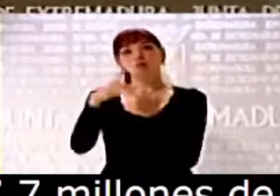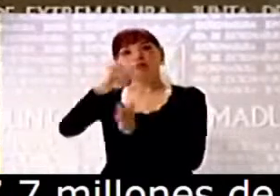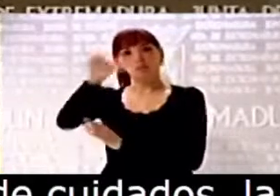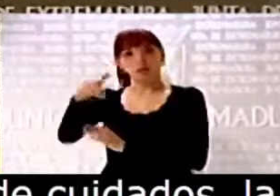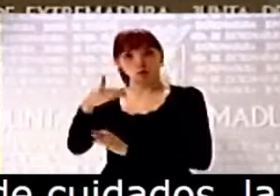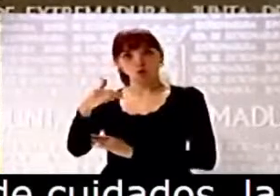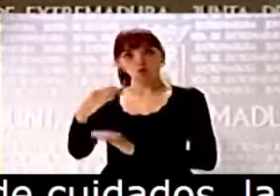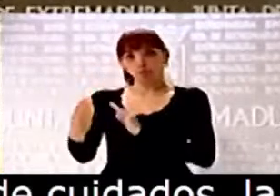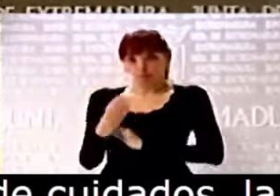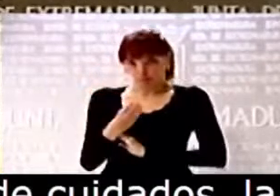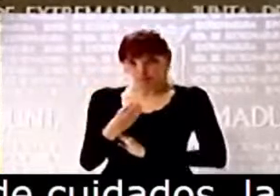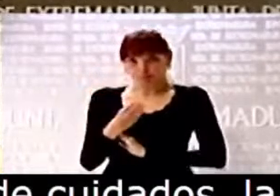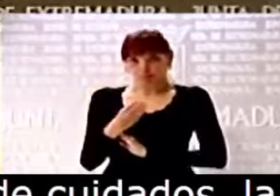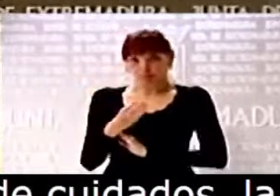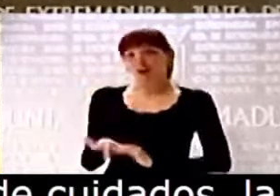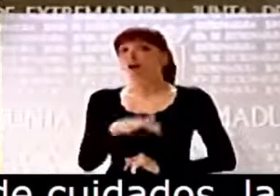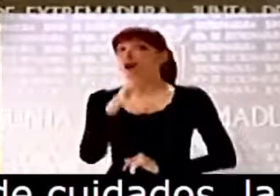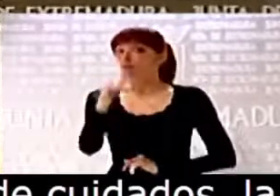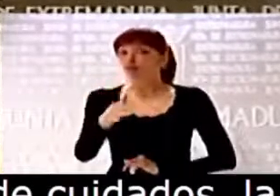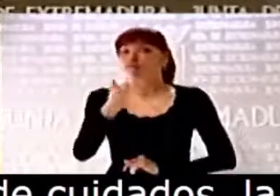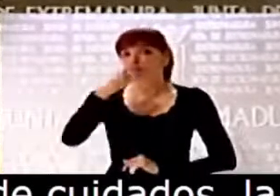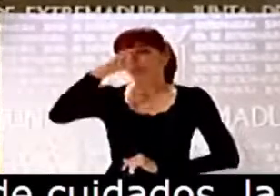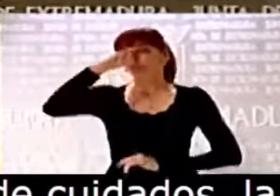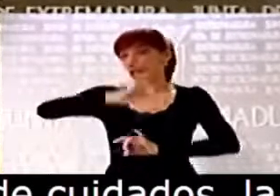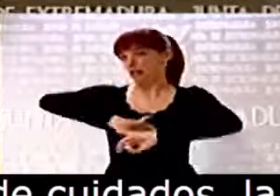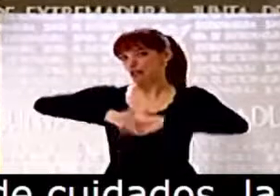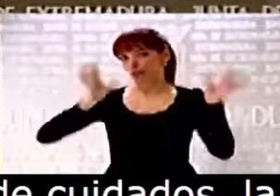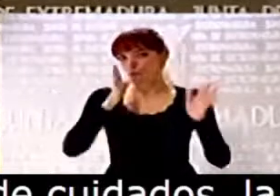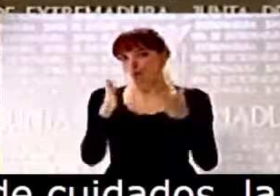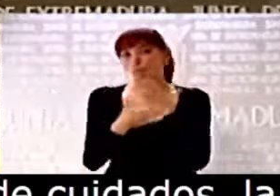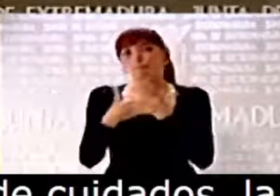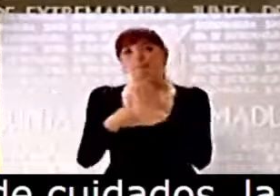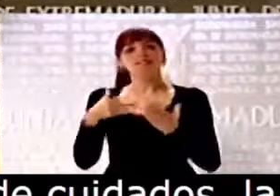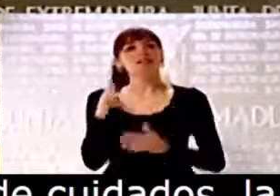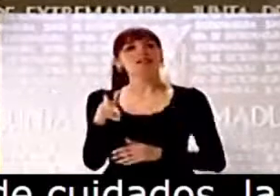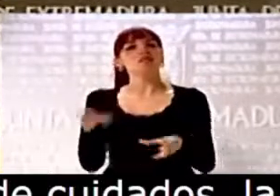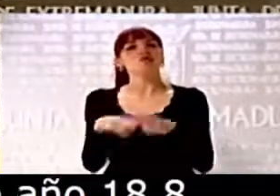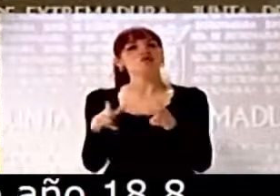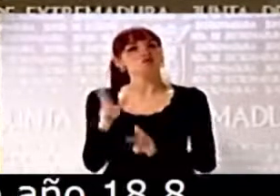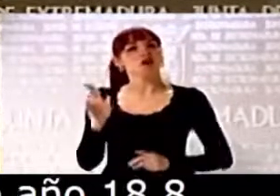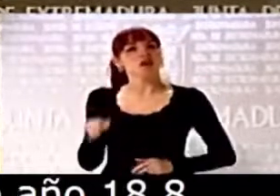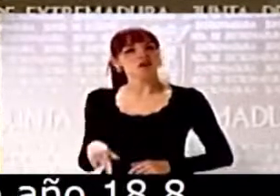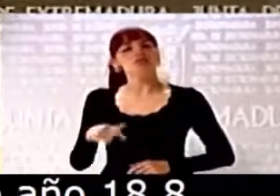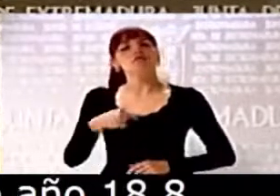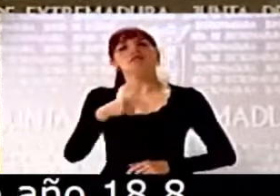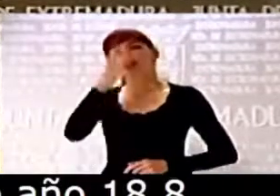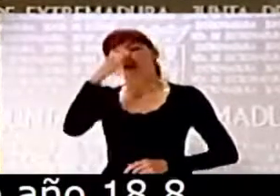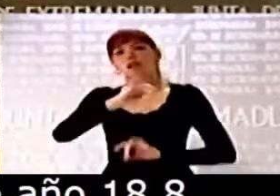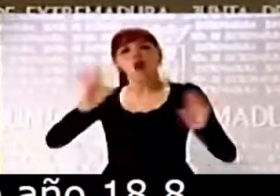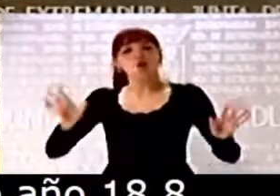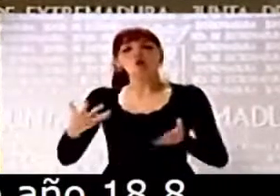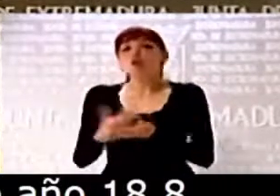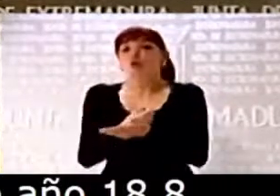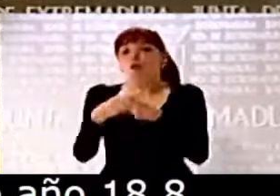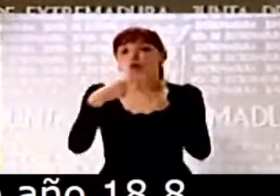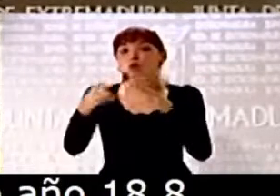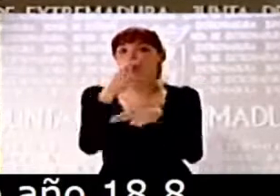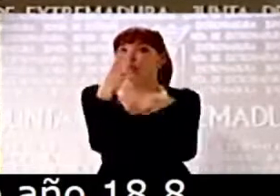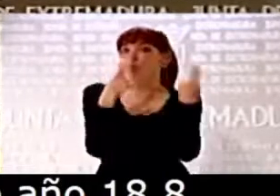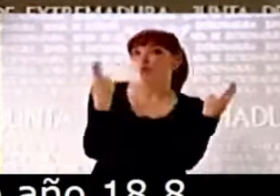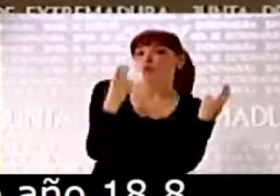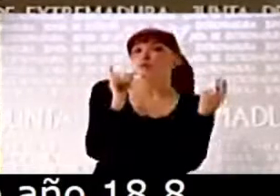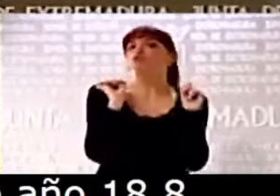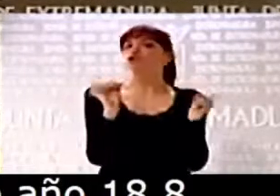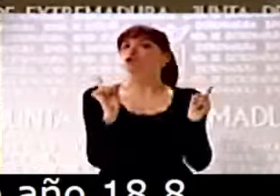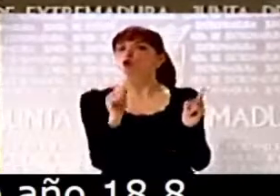euros. Además, si algo tengo claro como ministra de Derechos Sociales es que toda la política pública no solo debe